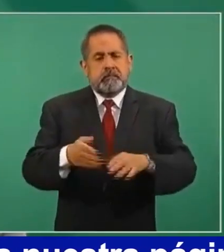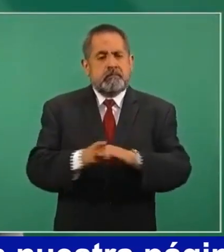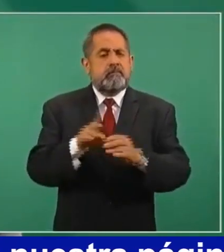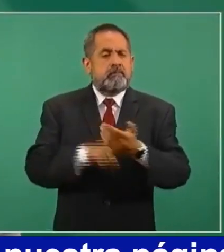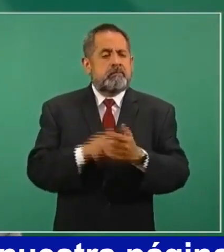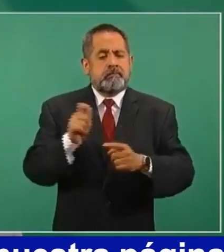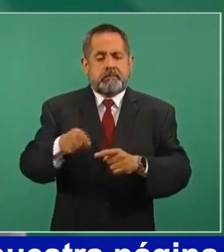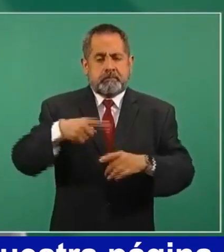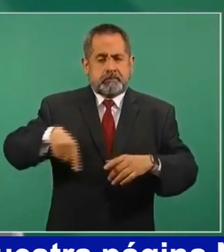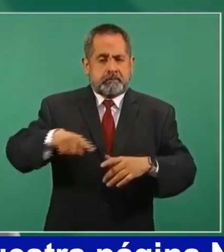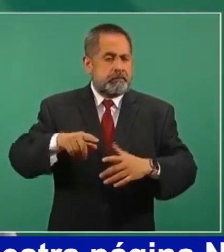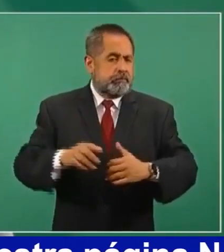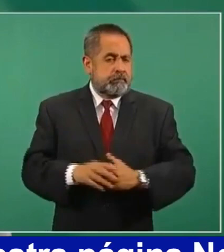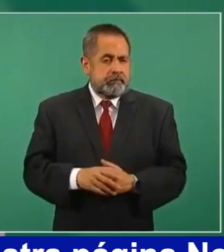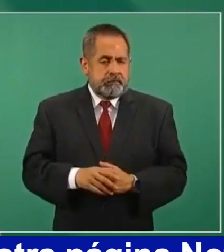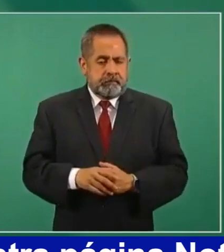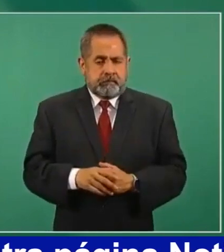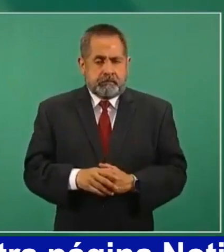la